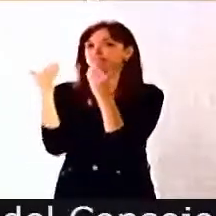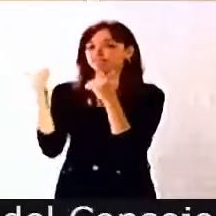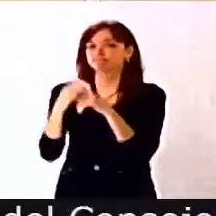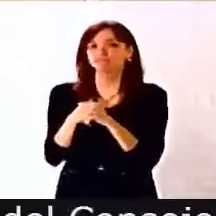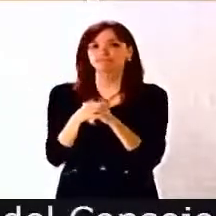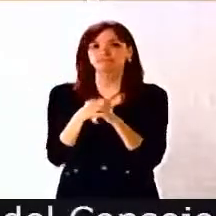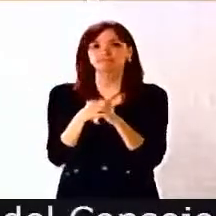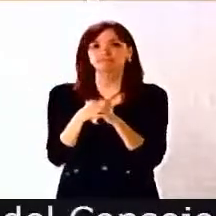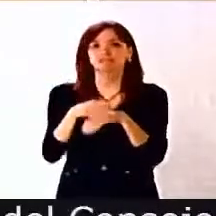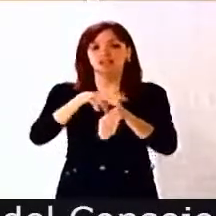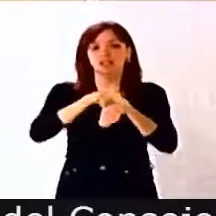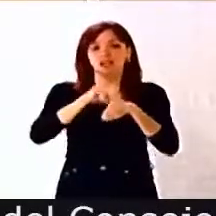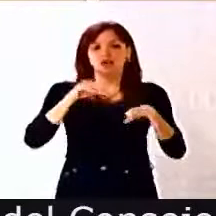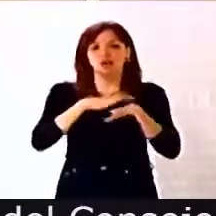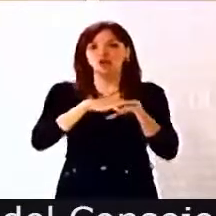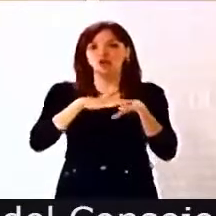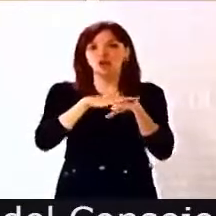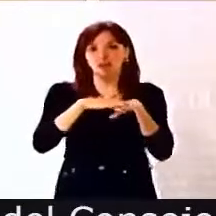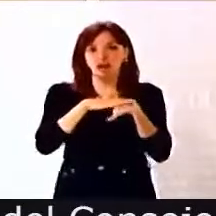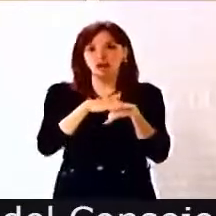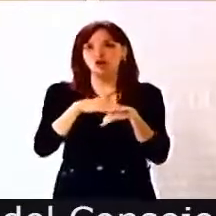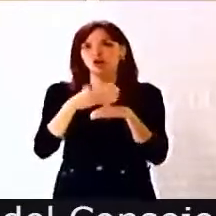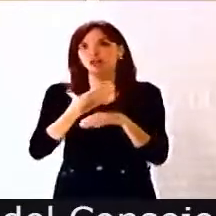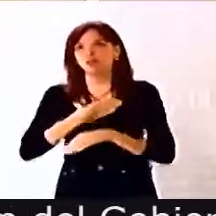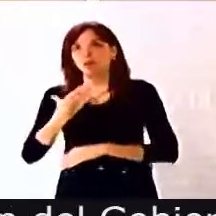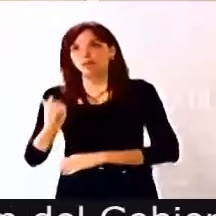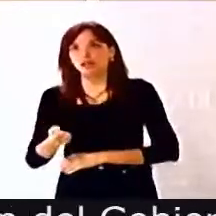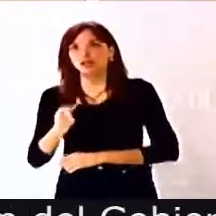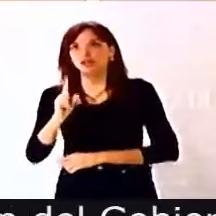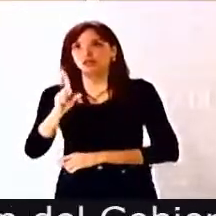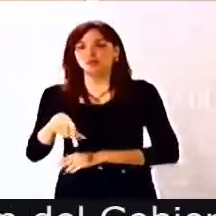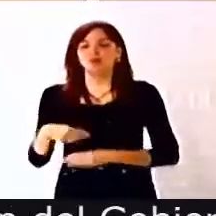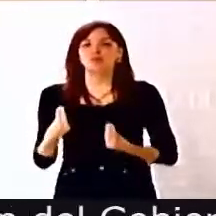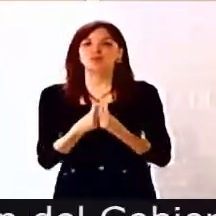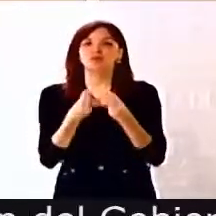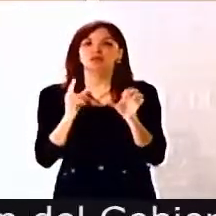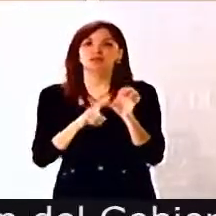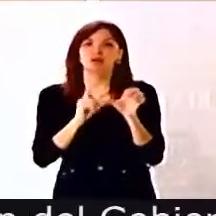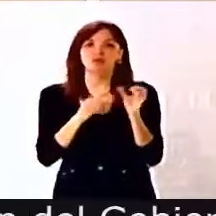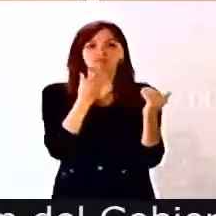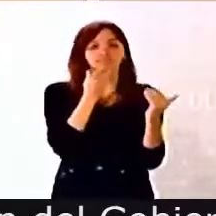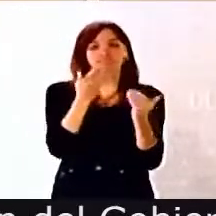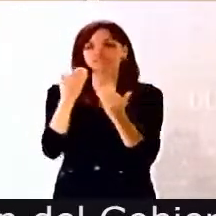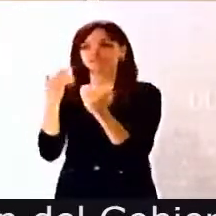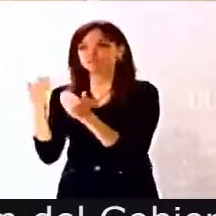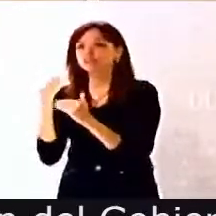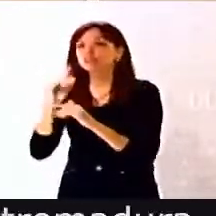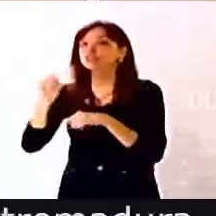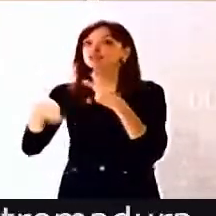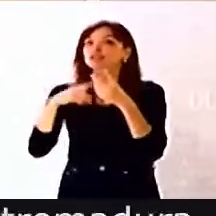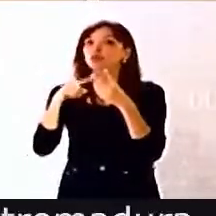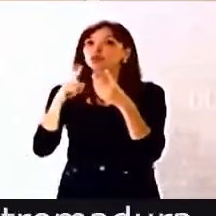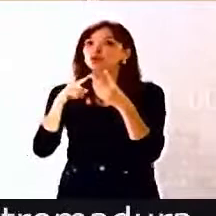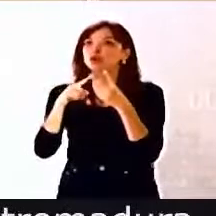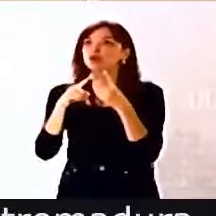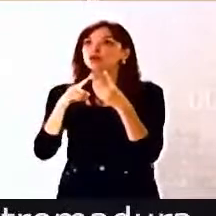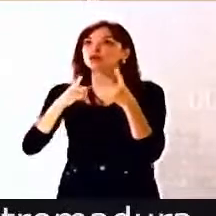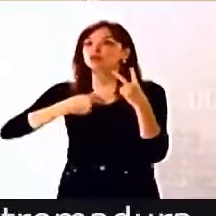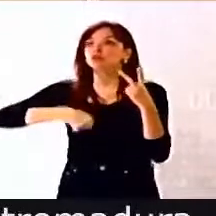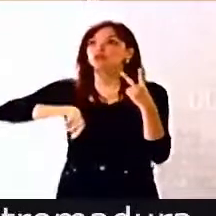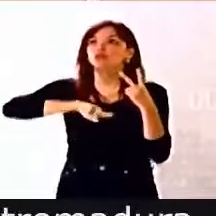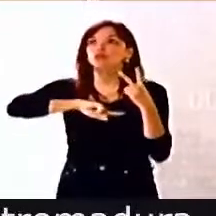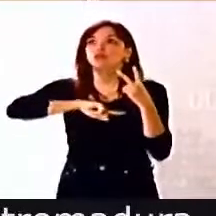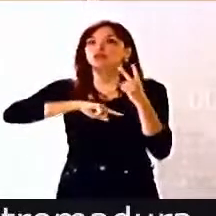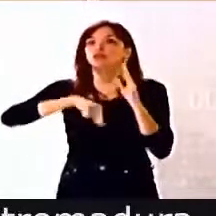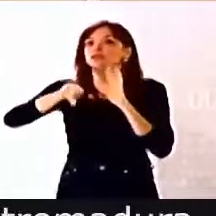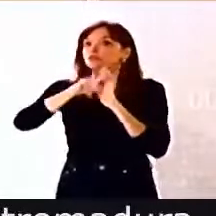Gobierno, al Ayuntamiento y al resto de los compañeros de la Junta de Extremadura. Y, en segundo lugar, que no tengamos que seguir con las